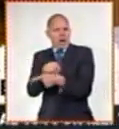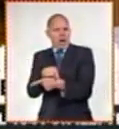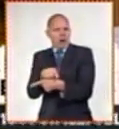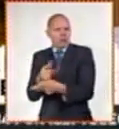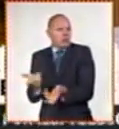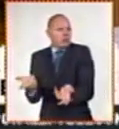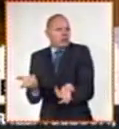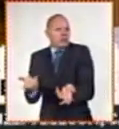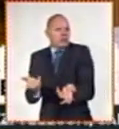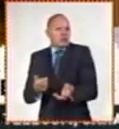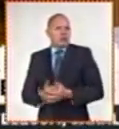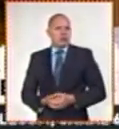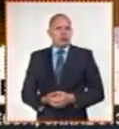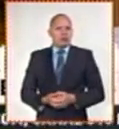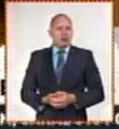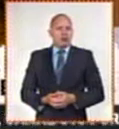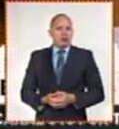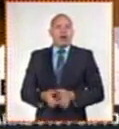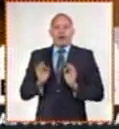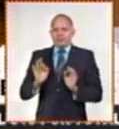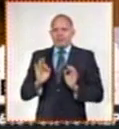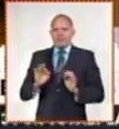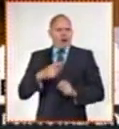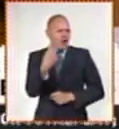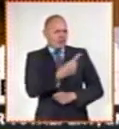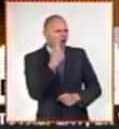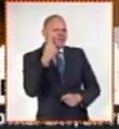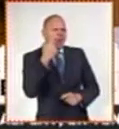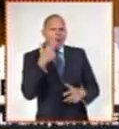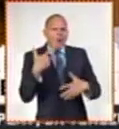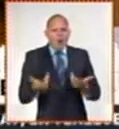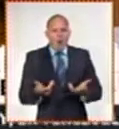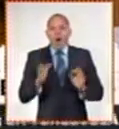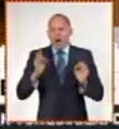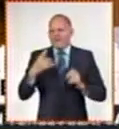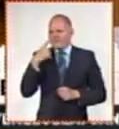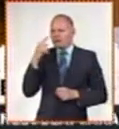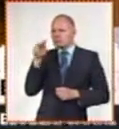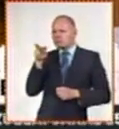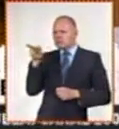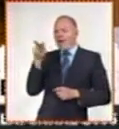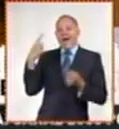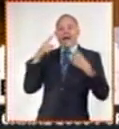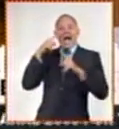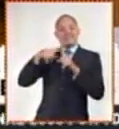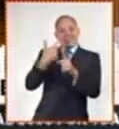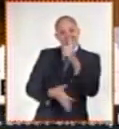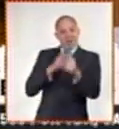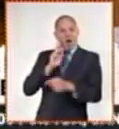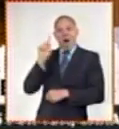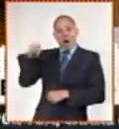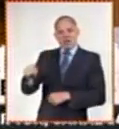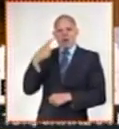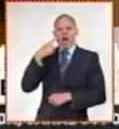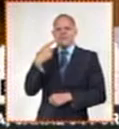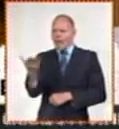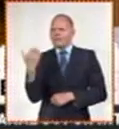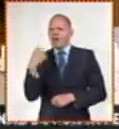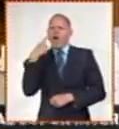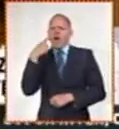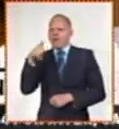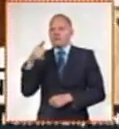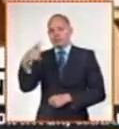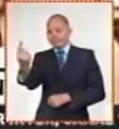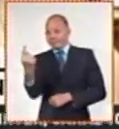lo que decían. Y lo pudimos ver a partir de los testimonios de los propios testigos que fueron citados por el Ministerio